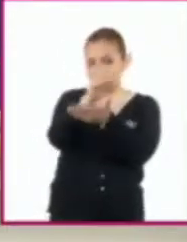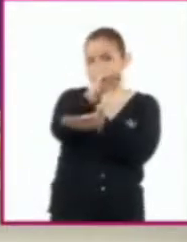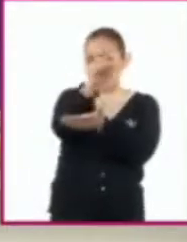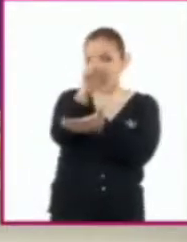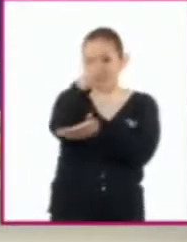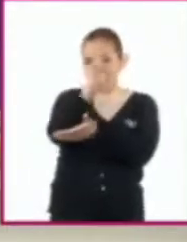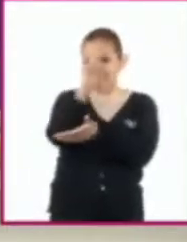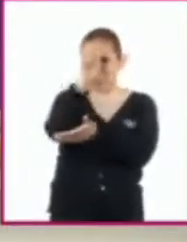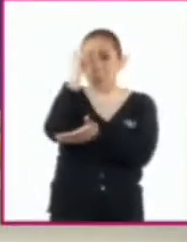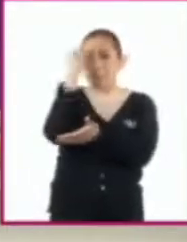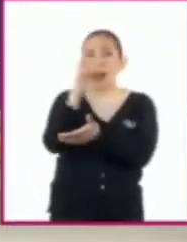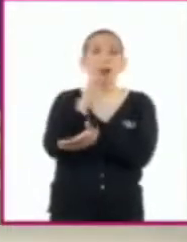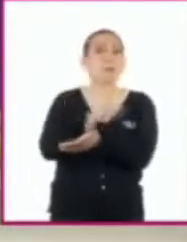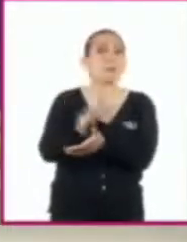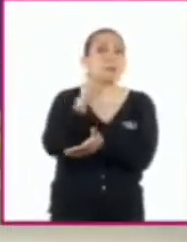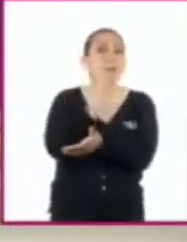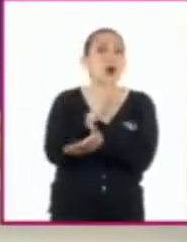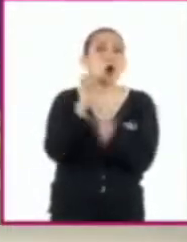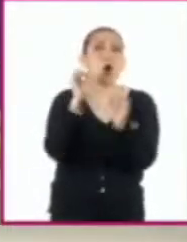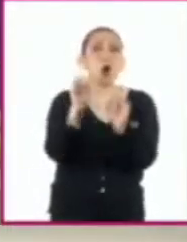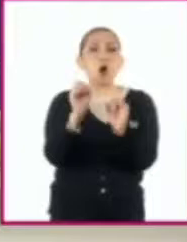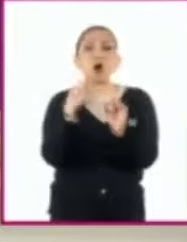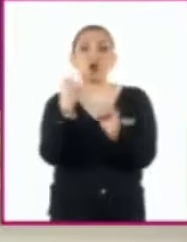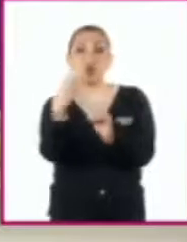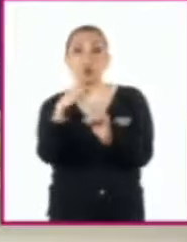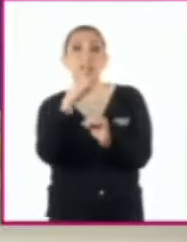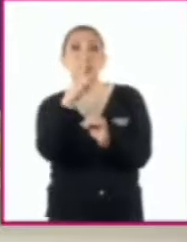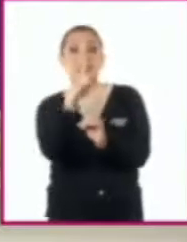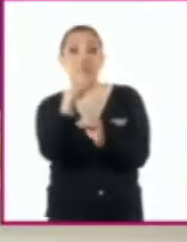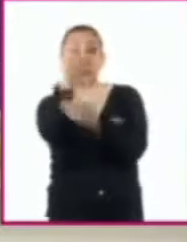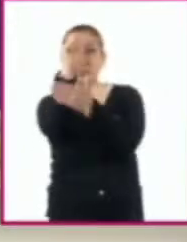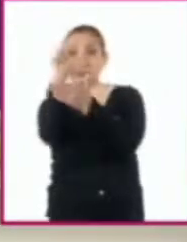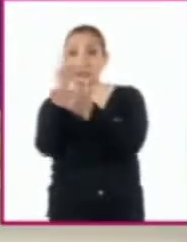daremos tips para comprobar o refutar las respuestas que